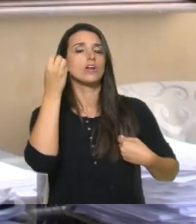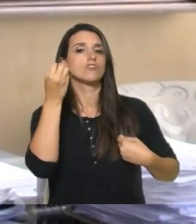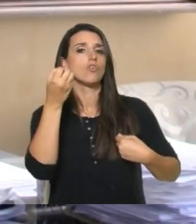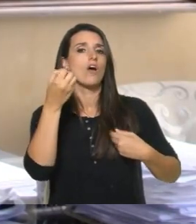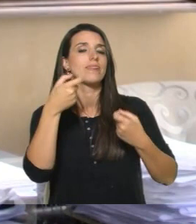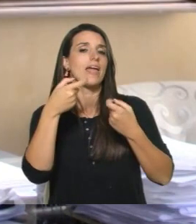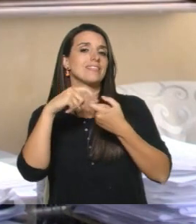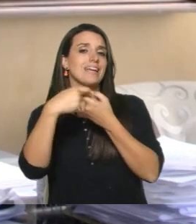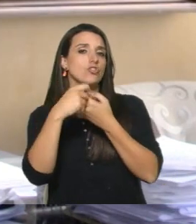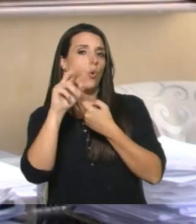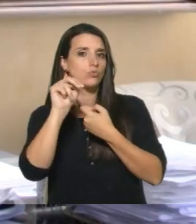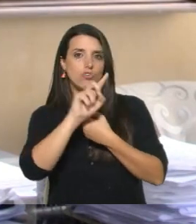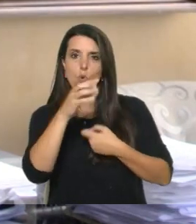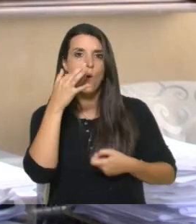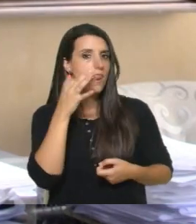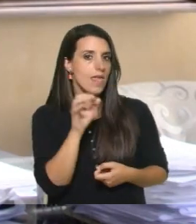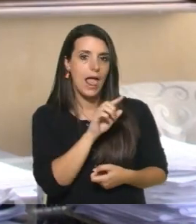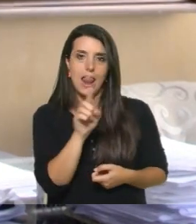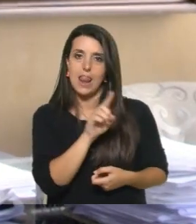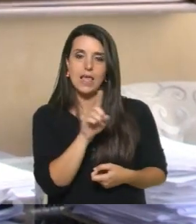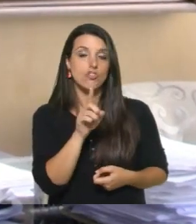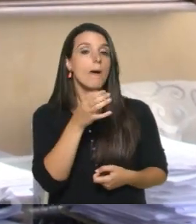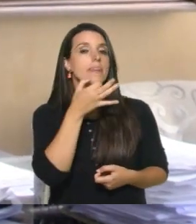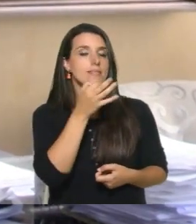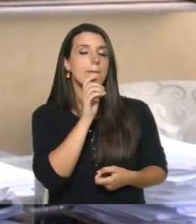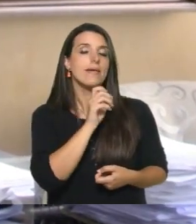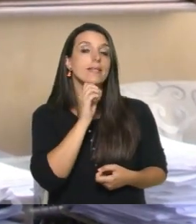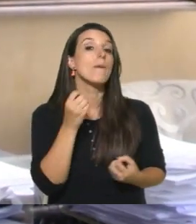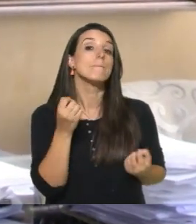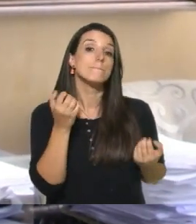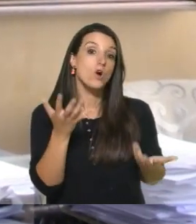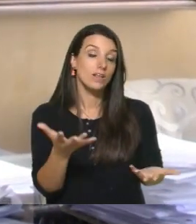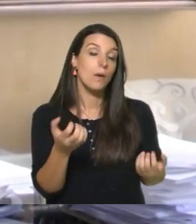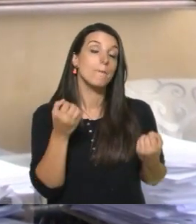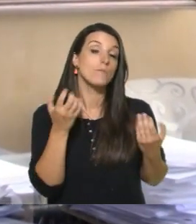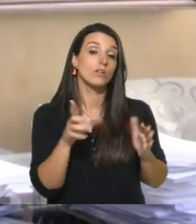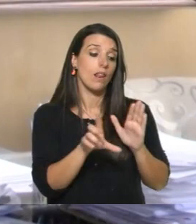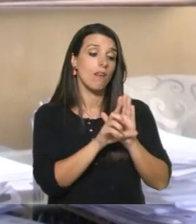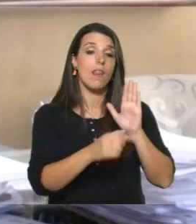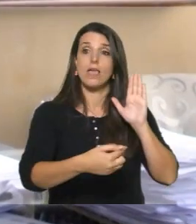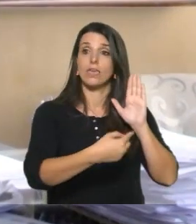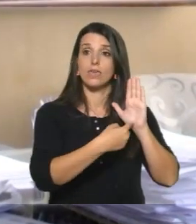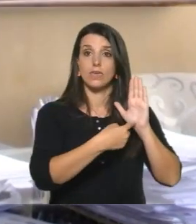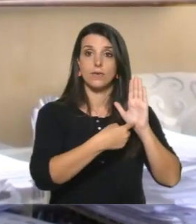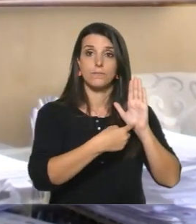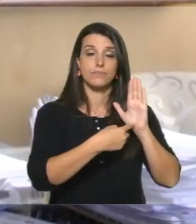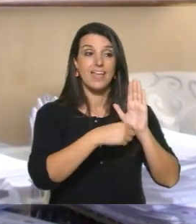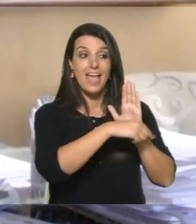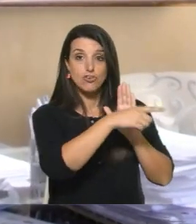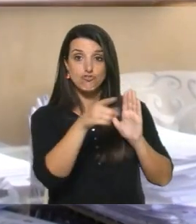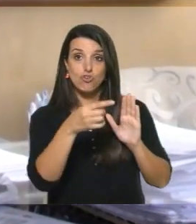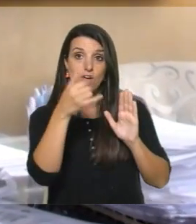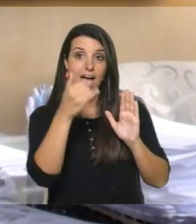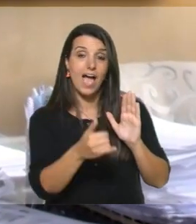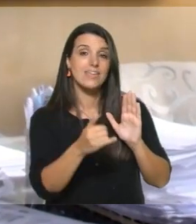cosa que no es real eso no es cierto hay que desmentirlo por qué Porque por ley eh Ellos tienen